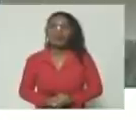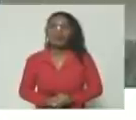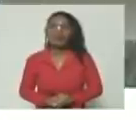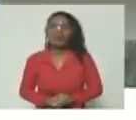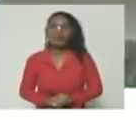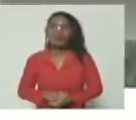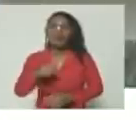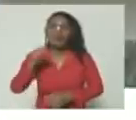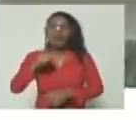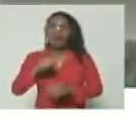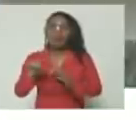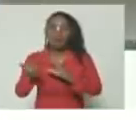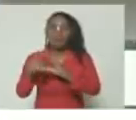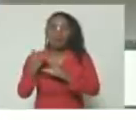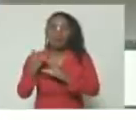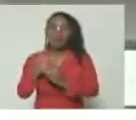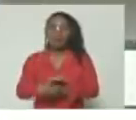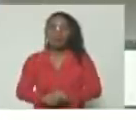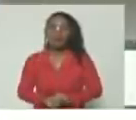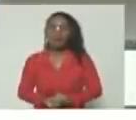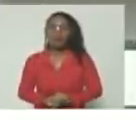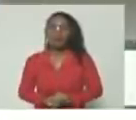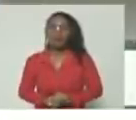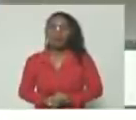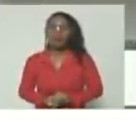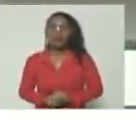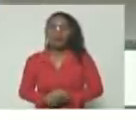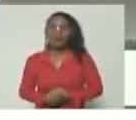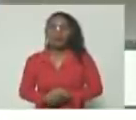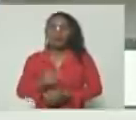Por aquí me llegó Carlos Ocariz.